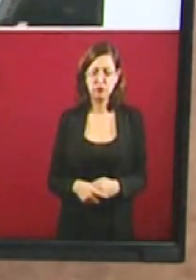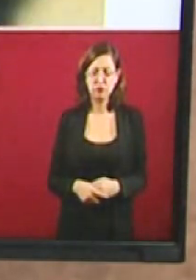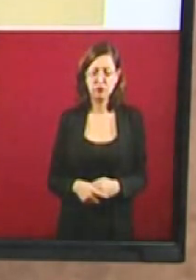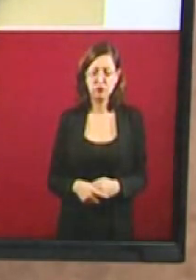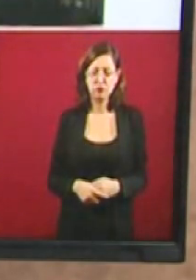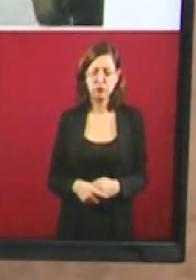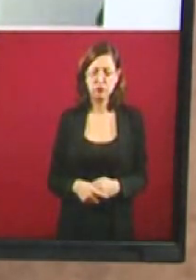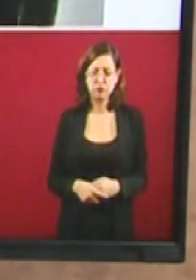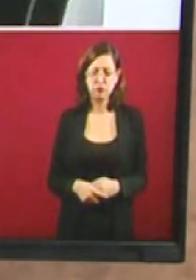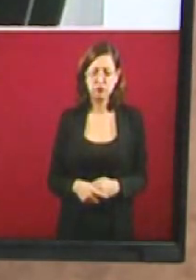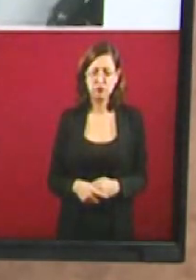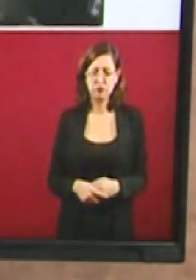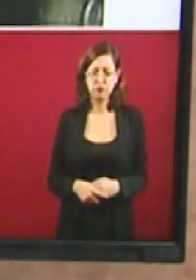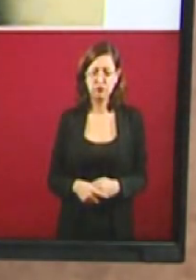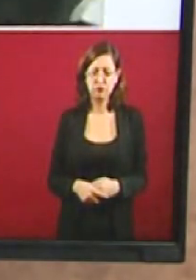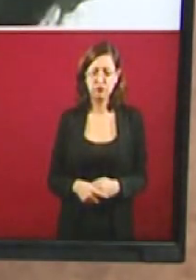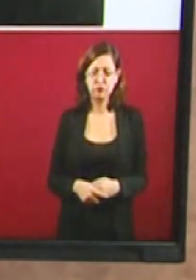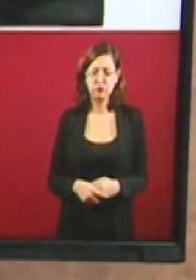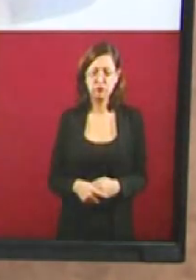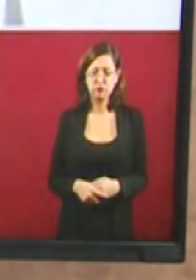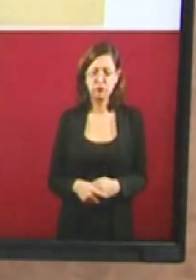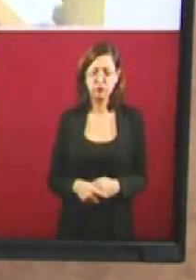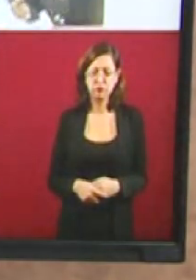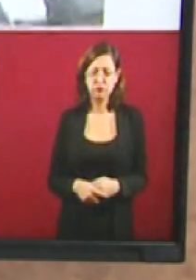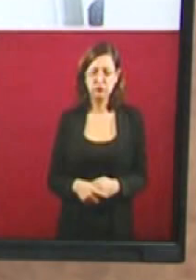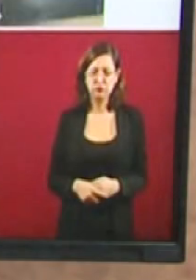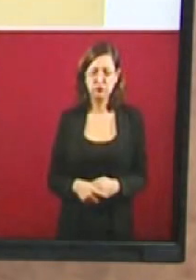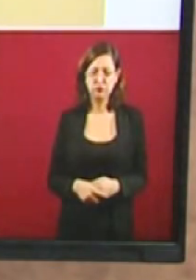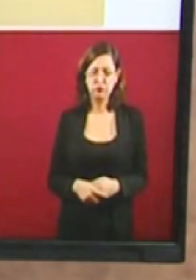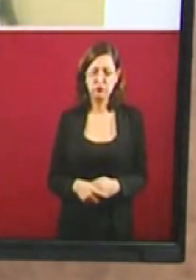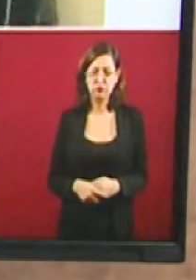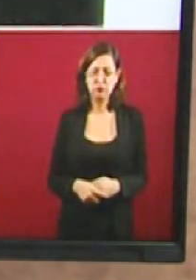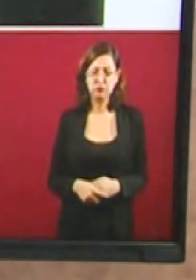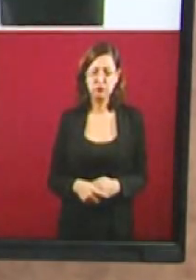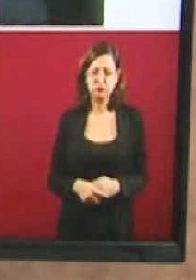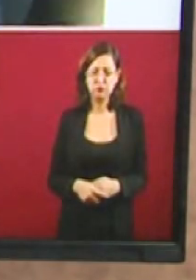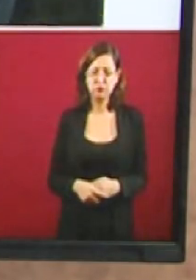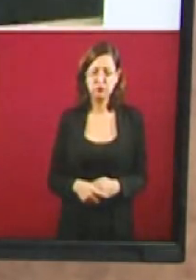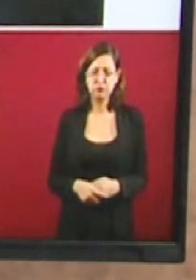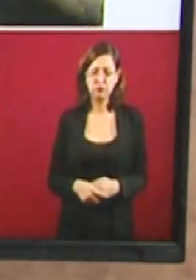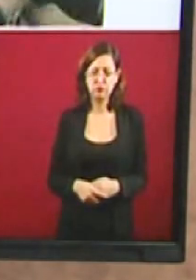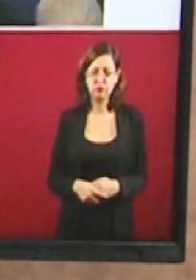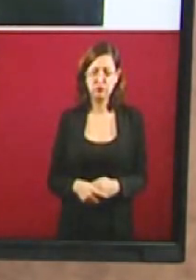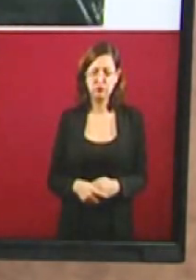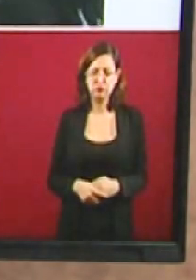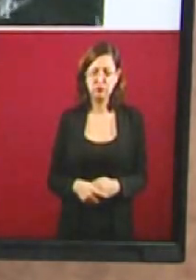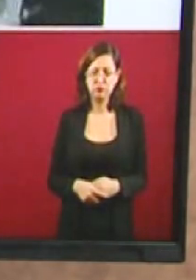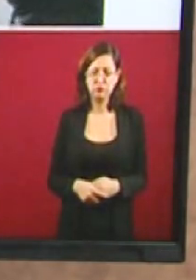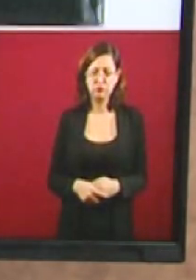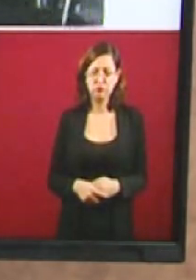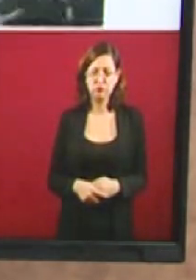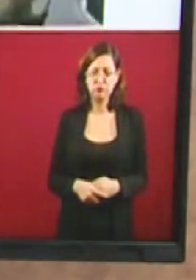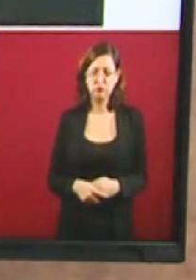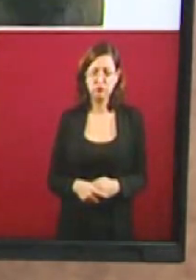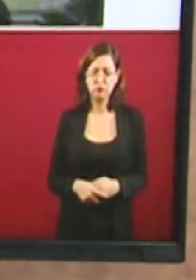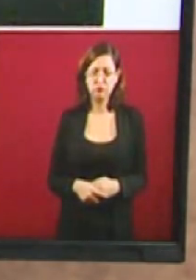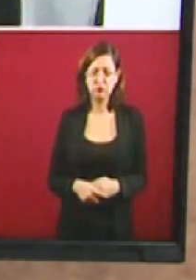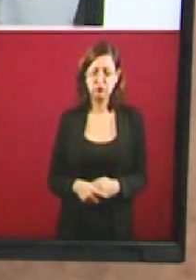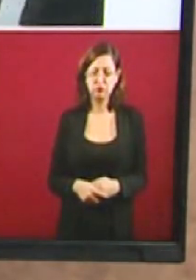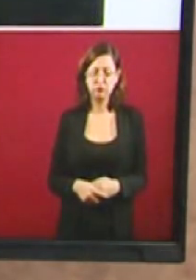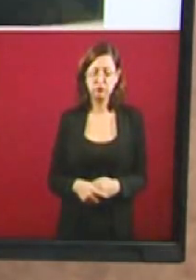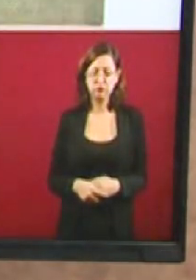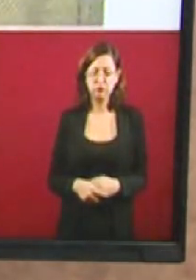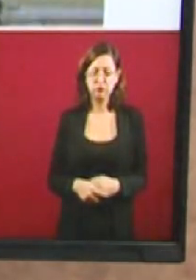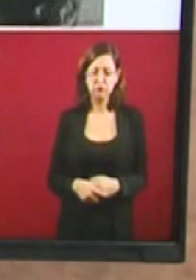de Ovidio Guzmán El hijo del connotado narcotraficante Joaquín El Chapo Guzmán luego de un intenso operativo